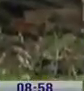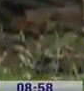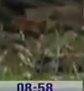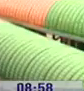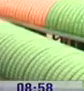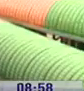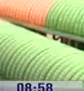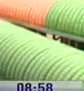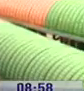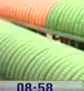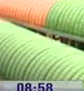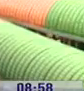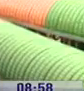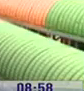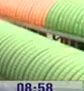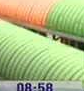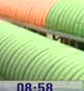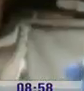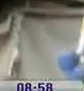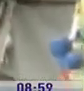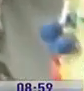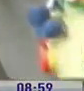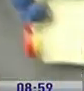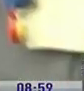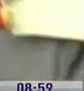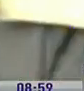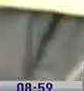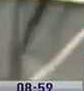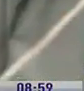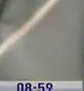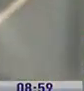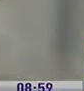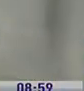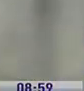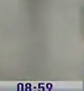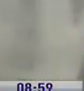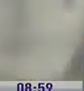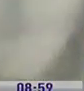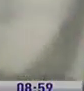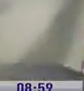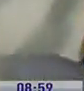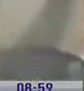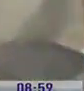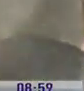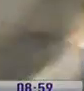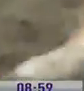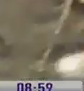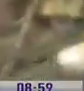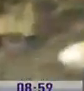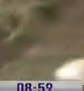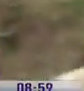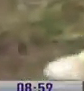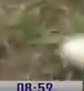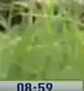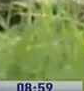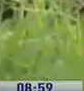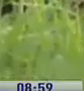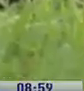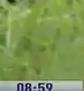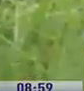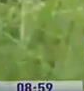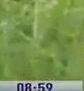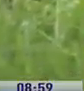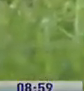lograron rescatar a unos gatitos que vivían con este ser humano que nos ha causado mucha pena su fallecimiento es